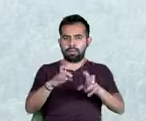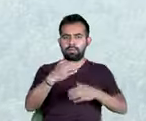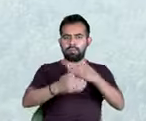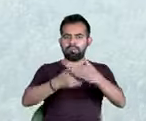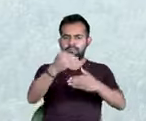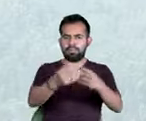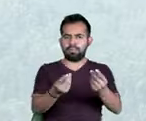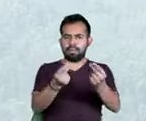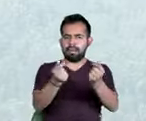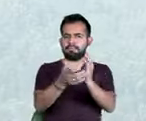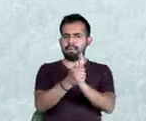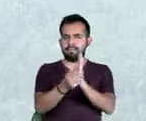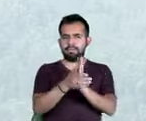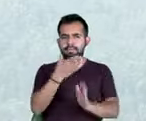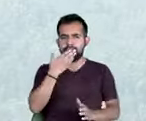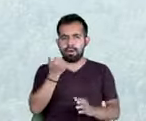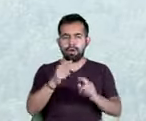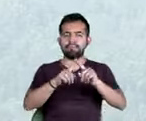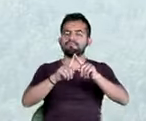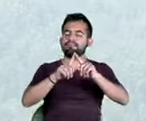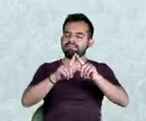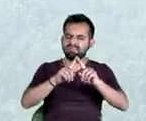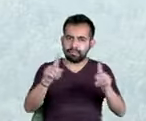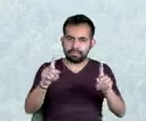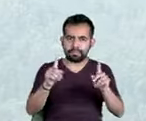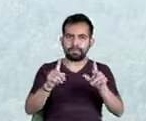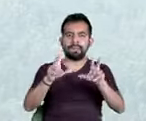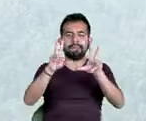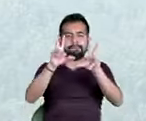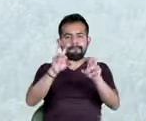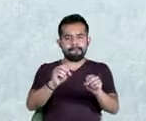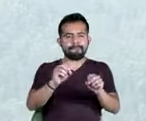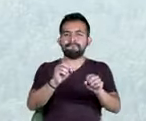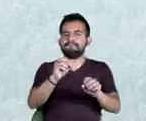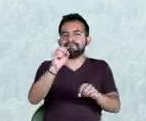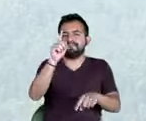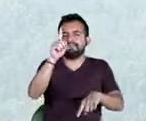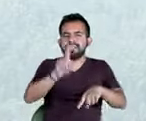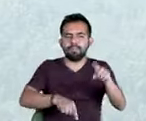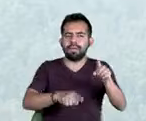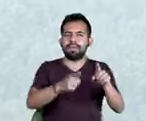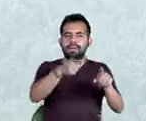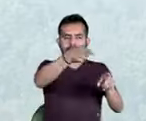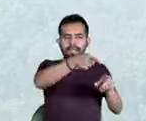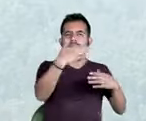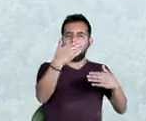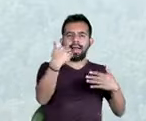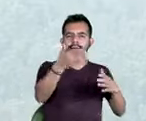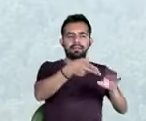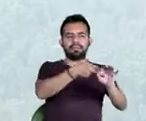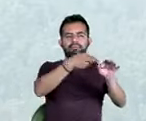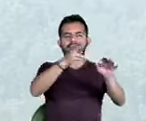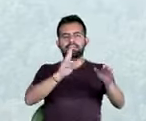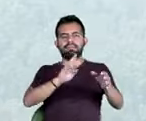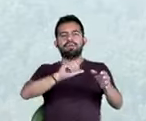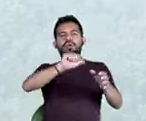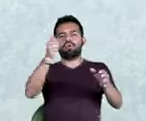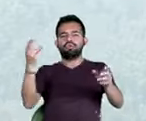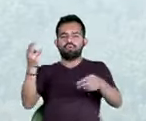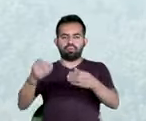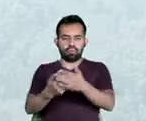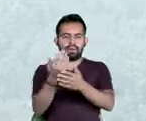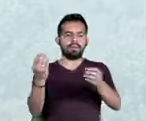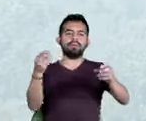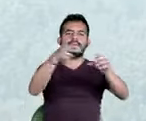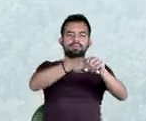optimización. Pero no cabe que quien sale le deje armada la estructura a quien entra. Por lo tanto, y este es un anuncio que también se los hago a